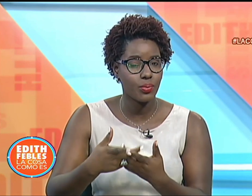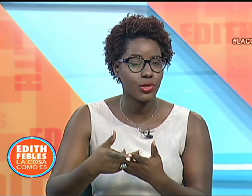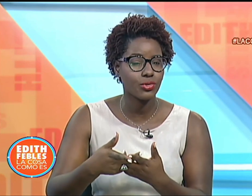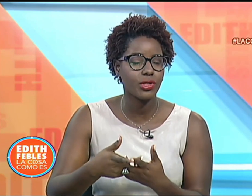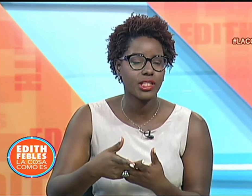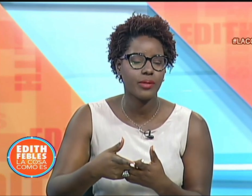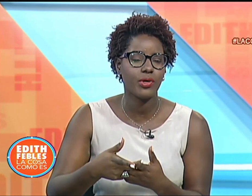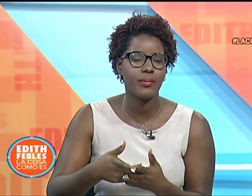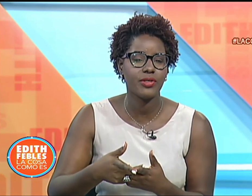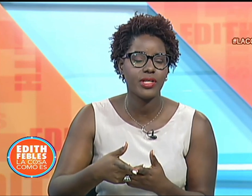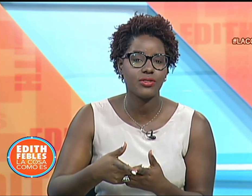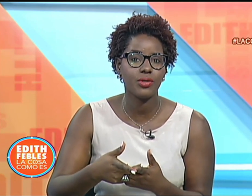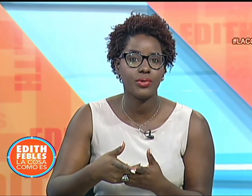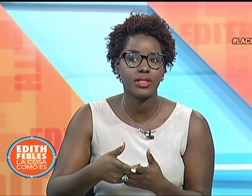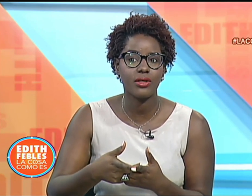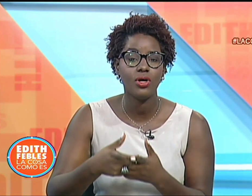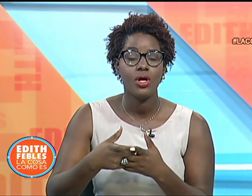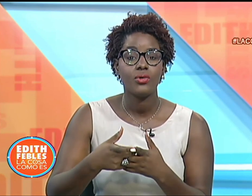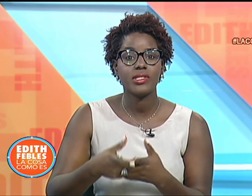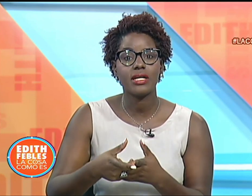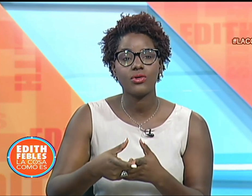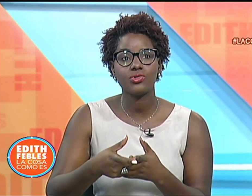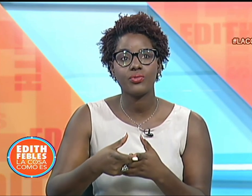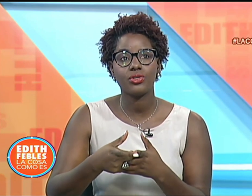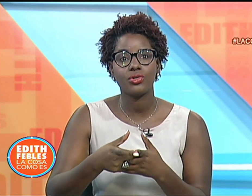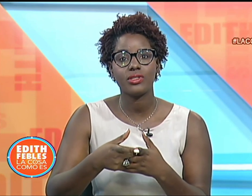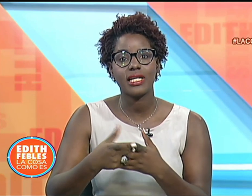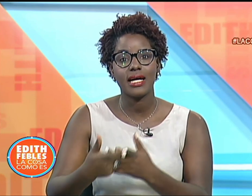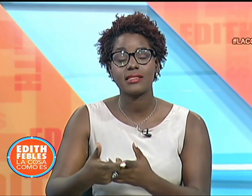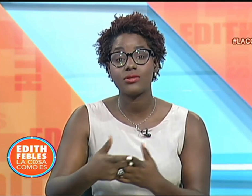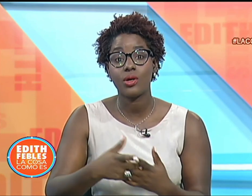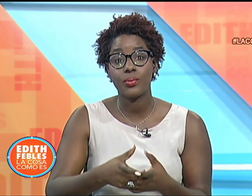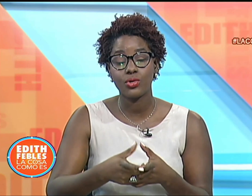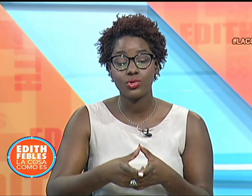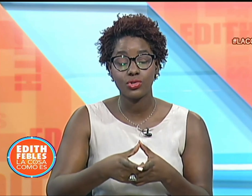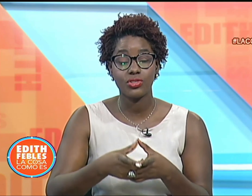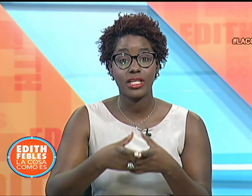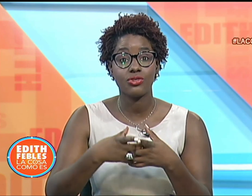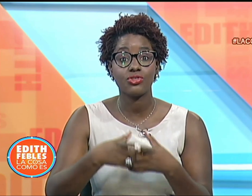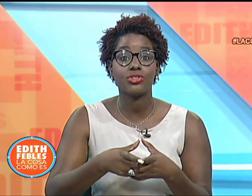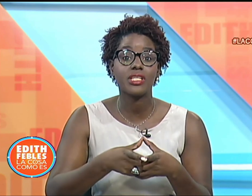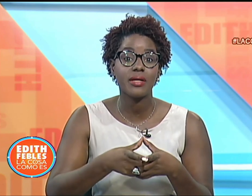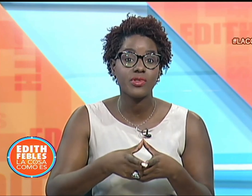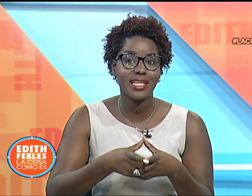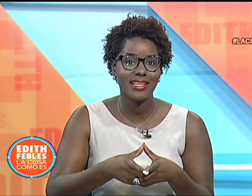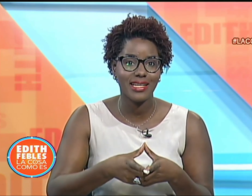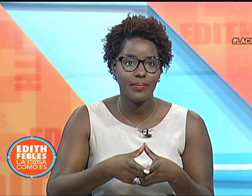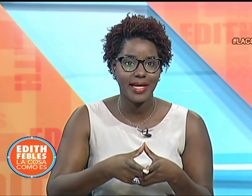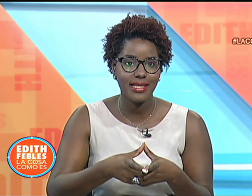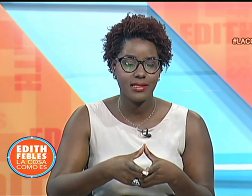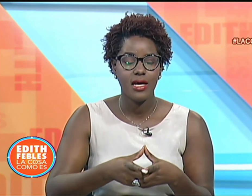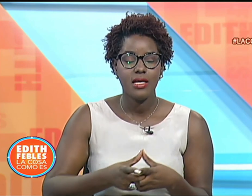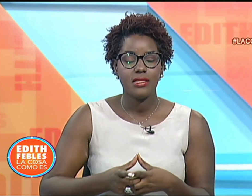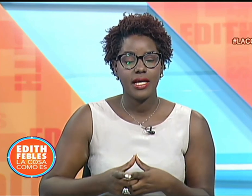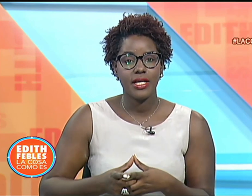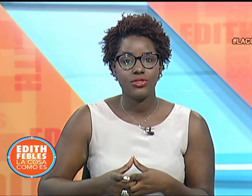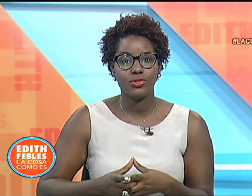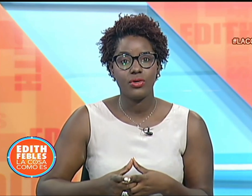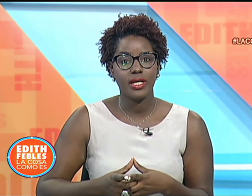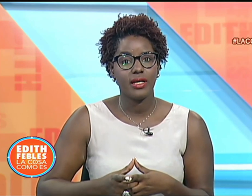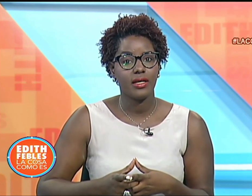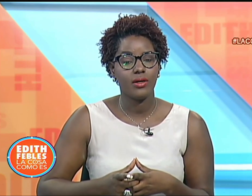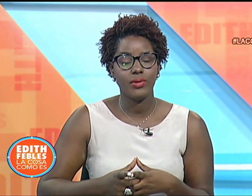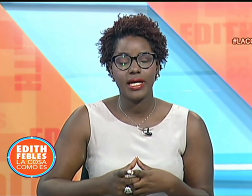si los productos que tenemos, la mayoría son importados, no están consumiendo, no tienen acceso a los productos que nosotros tenemos aquí en el país. De